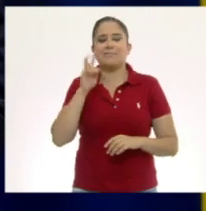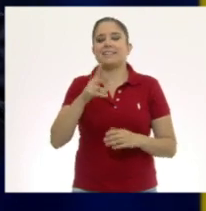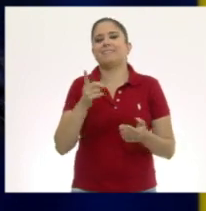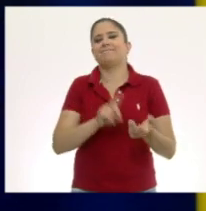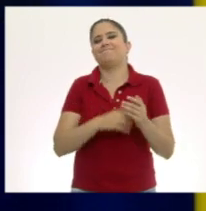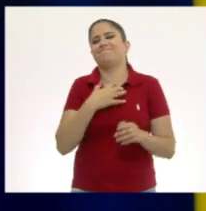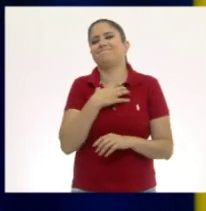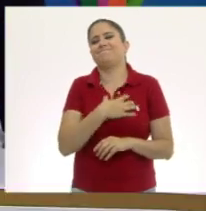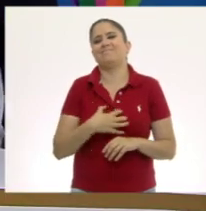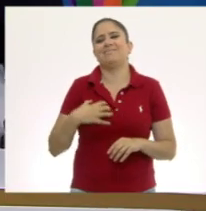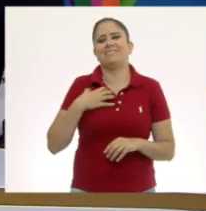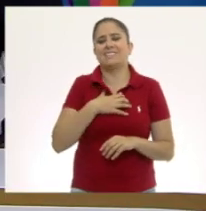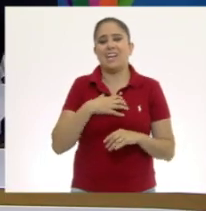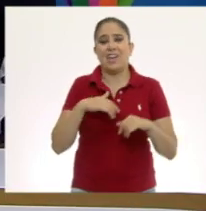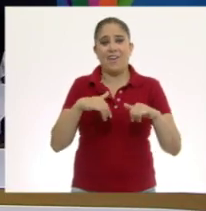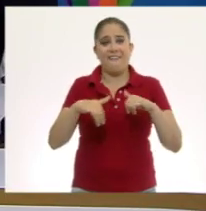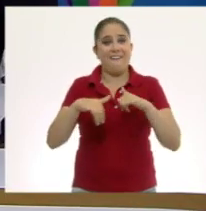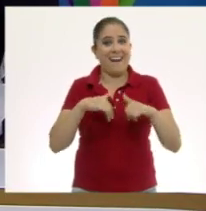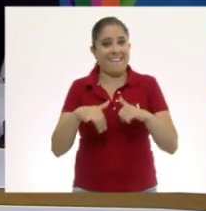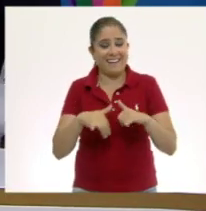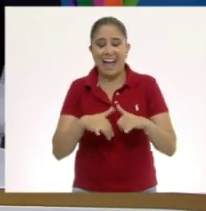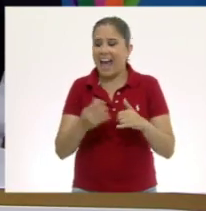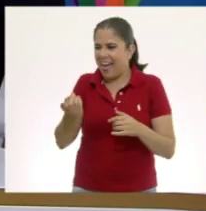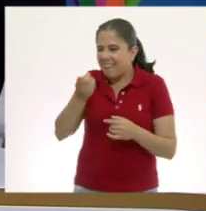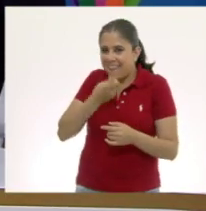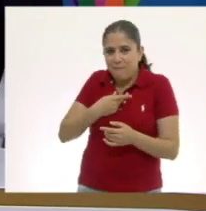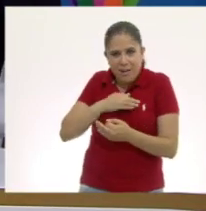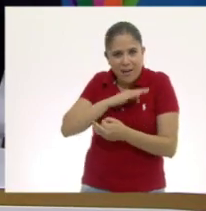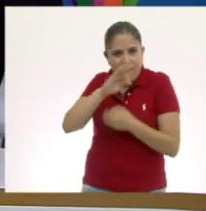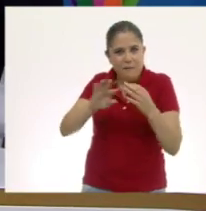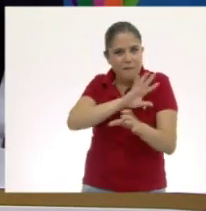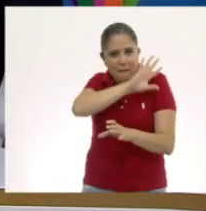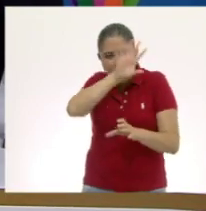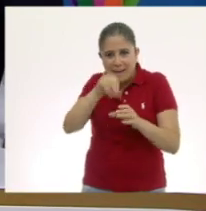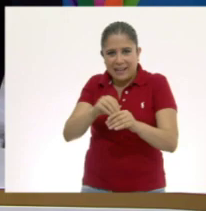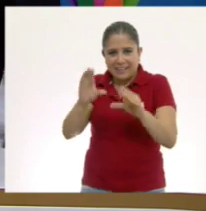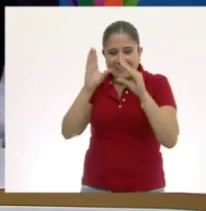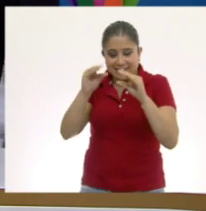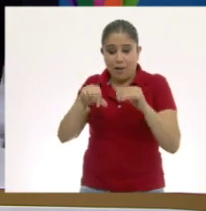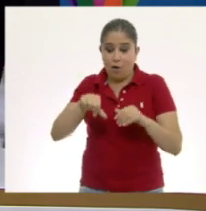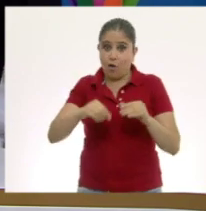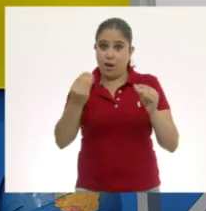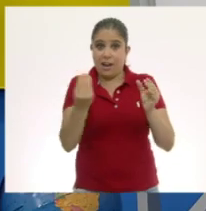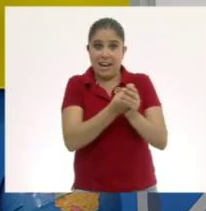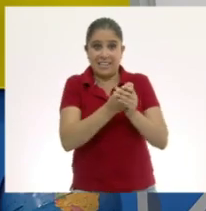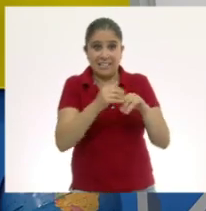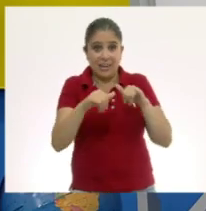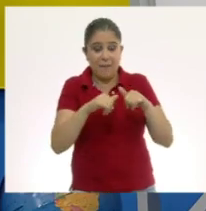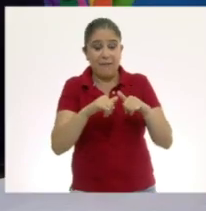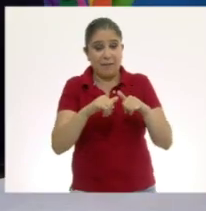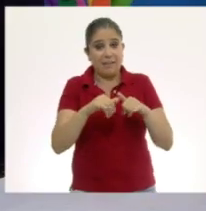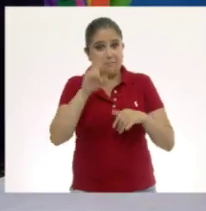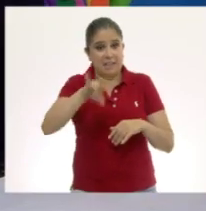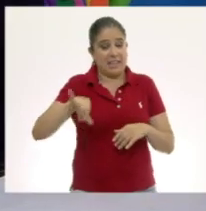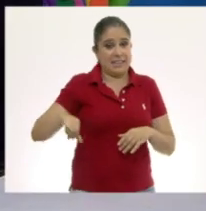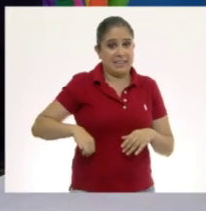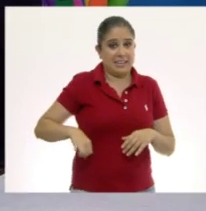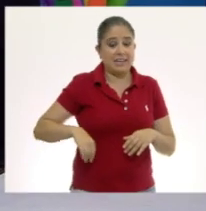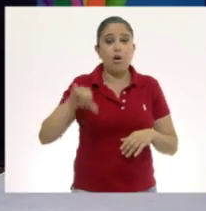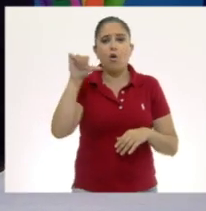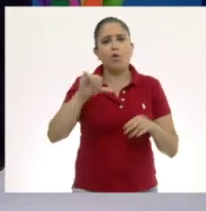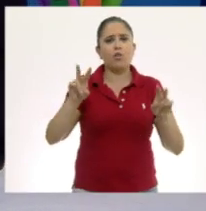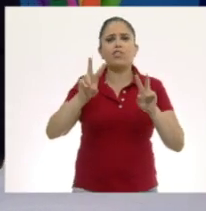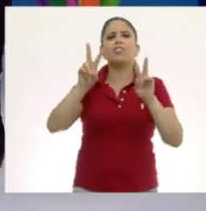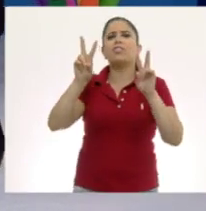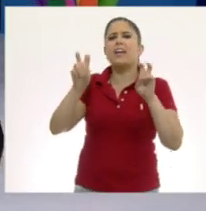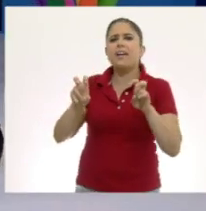contento. Hoy, geografía, ¿cómo ves? Cuéntemelo todo. Clase de geografía. Y un tema bien interesante. Hoy vamos a hablar